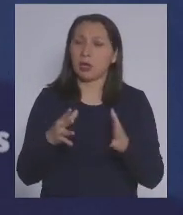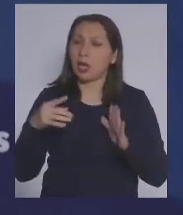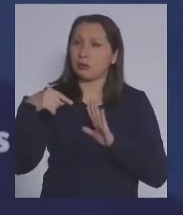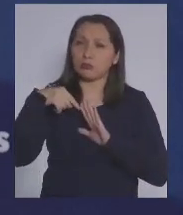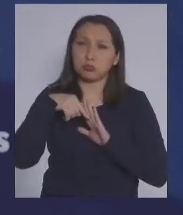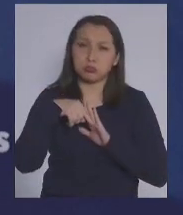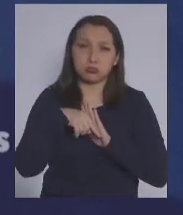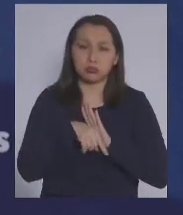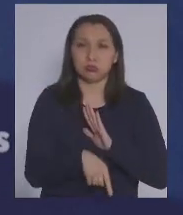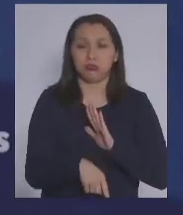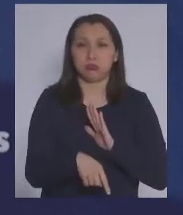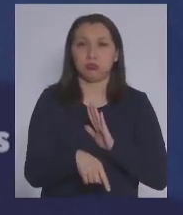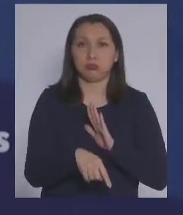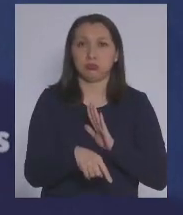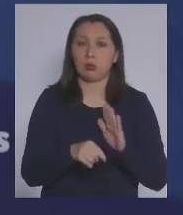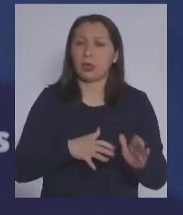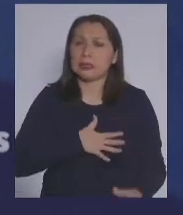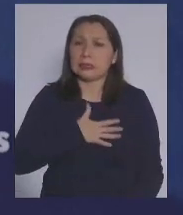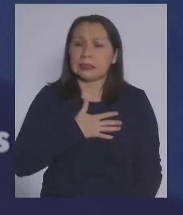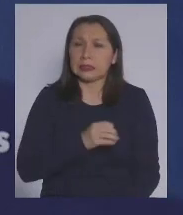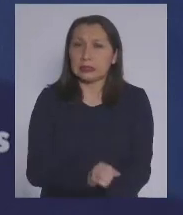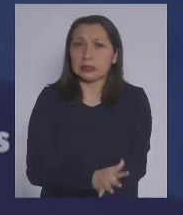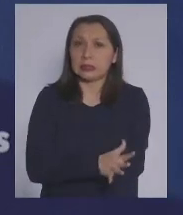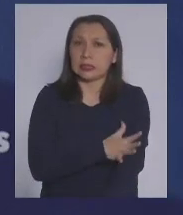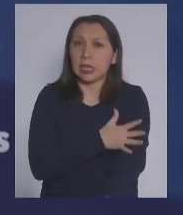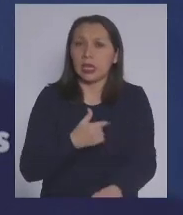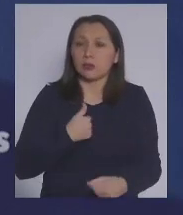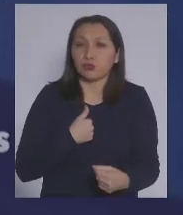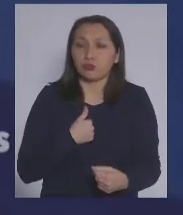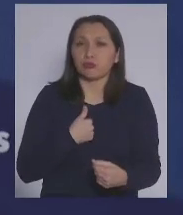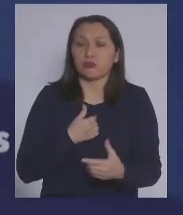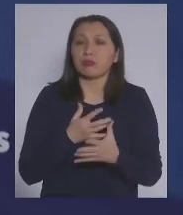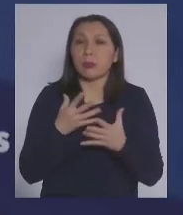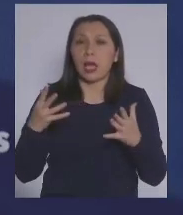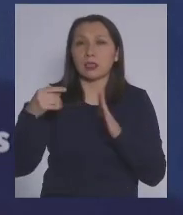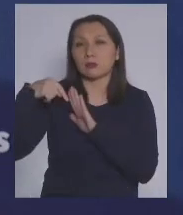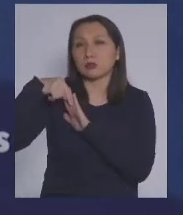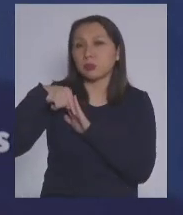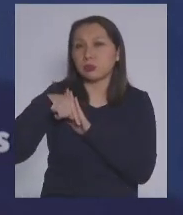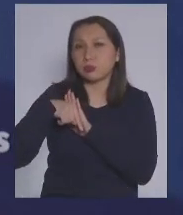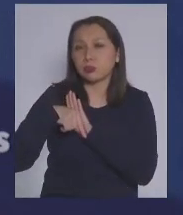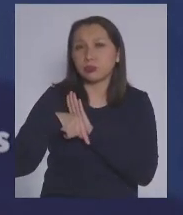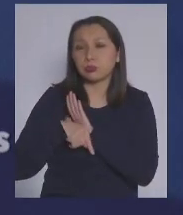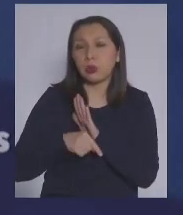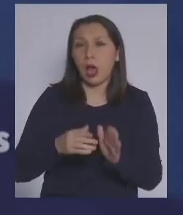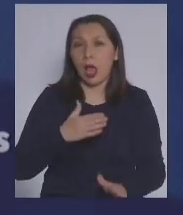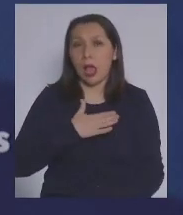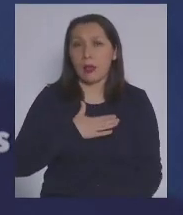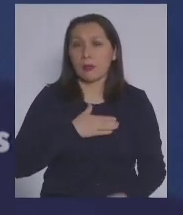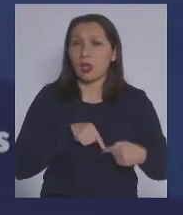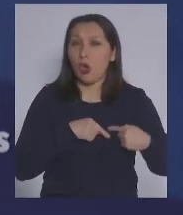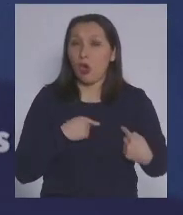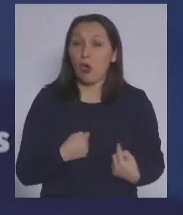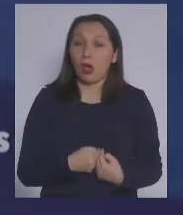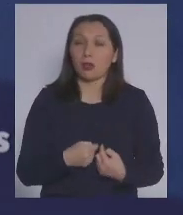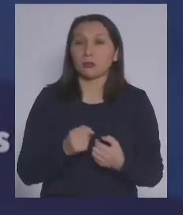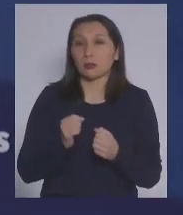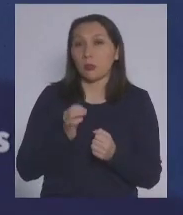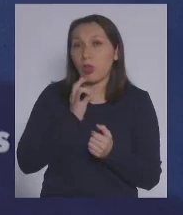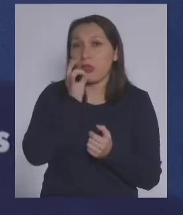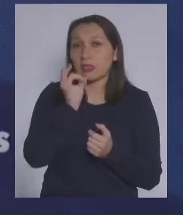profundo de los sentimientos de los más profundos de mi corazón por decir